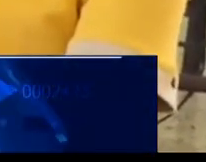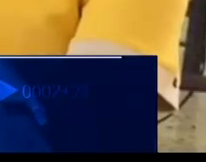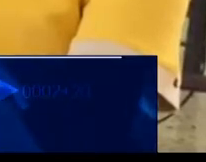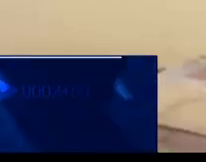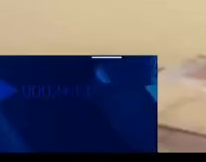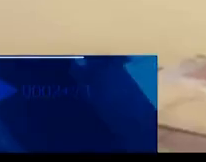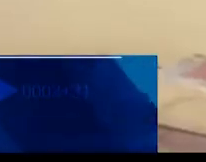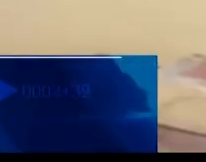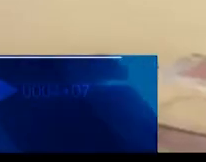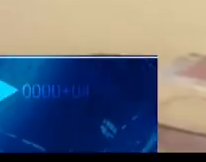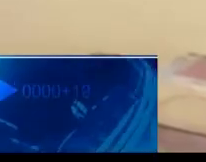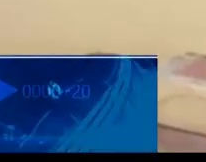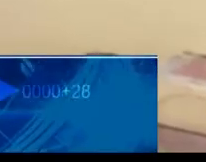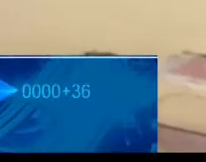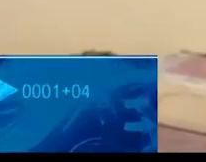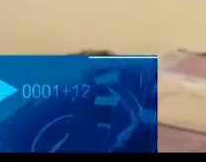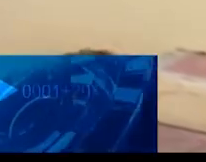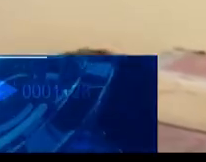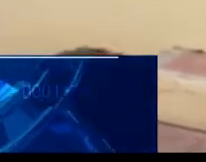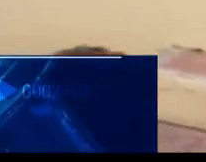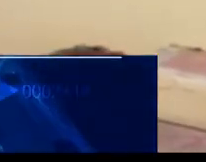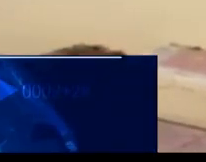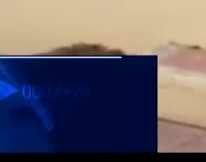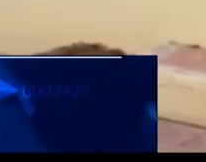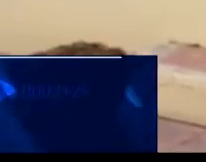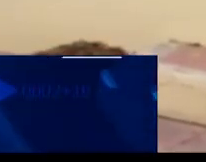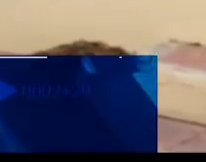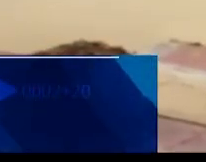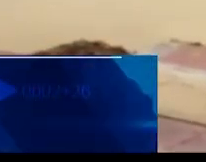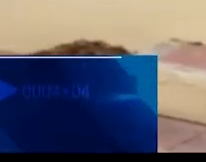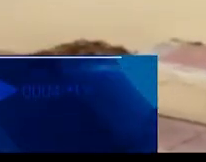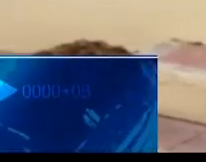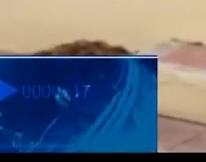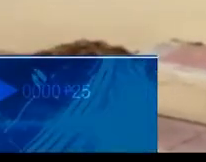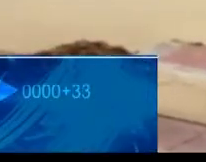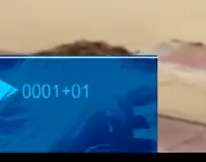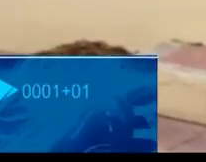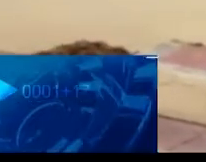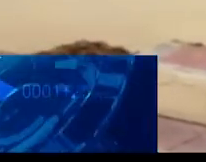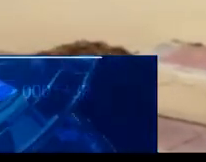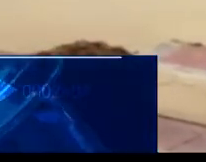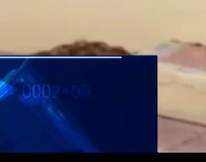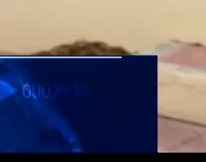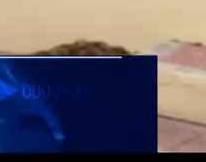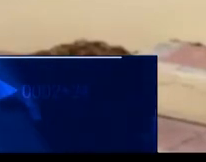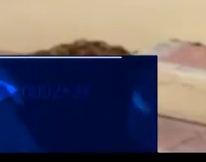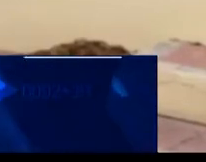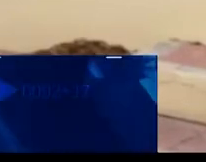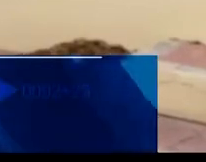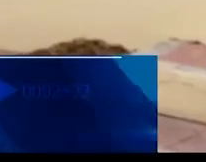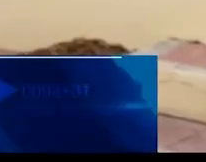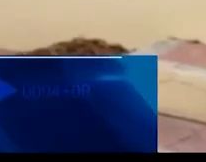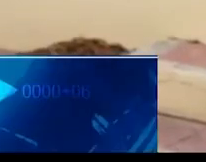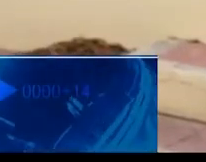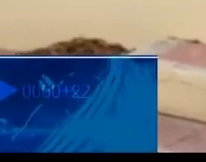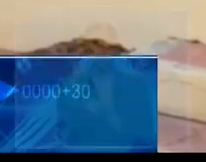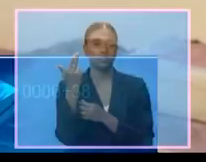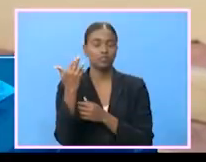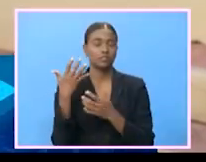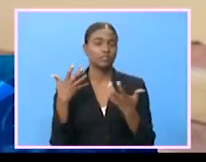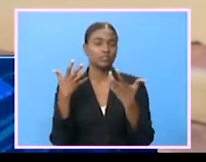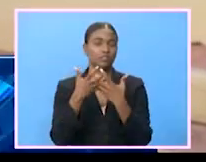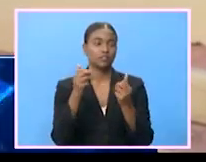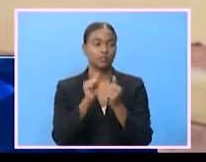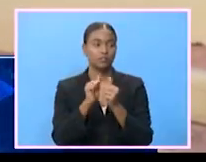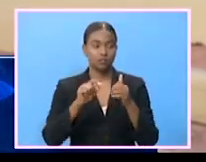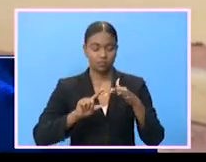carne. Desde la sede central trabajamos en coordinación, en articulación con la Regional 13 en lo que compete el